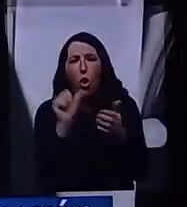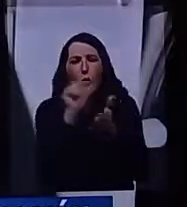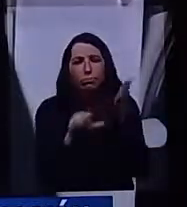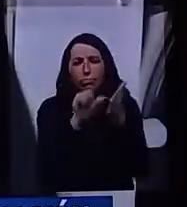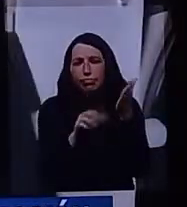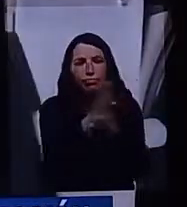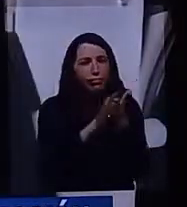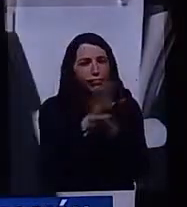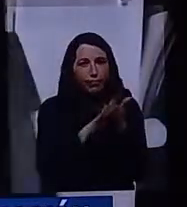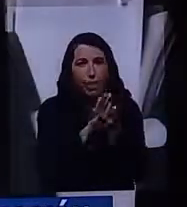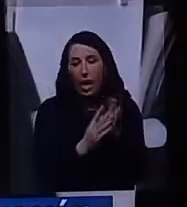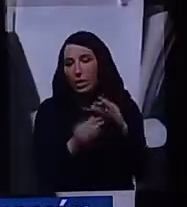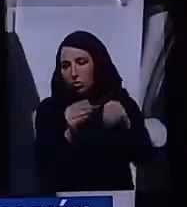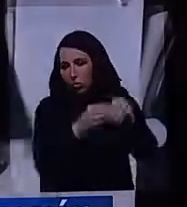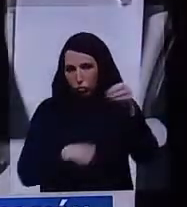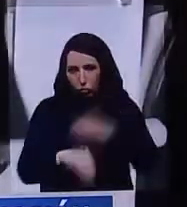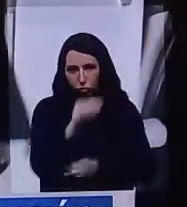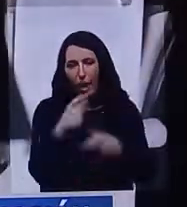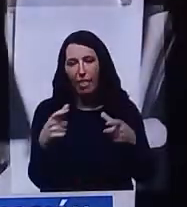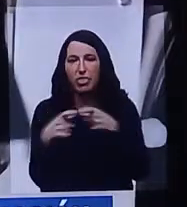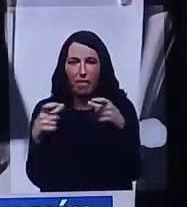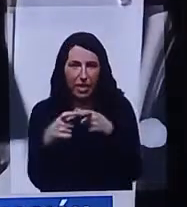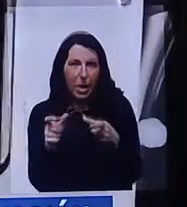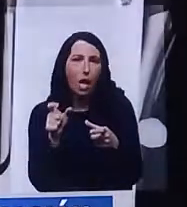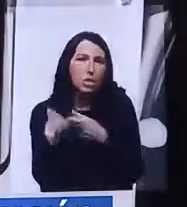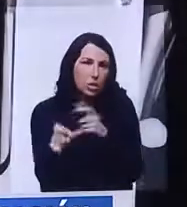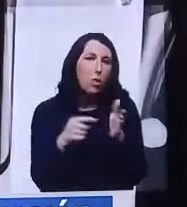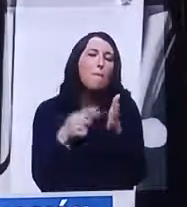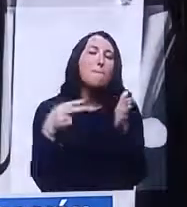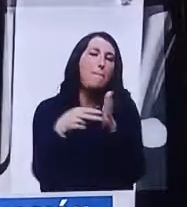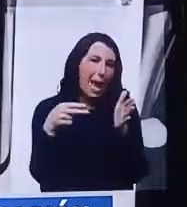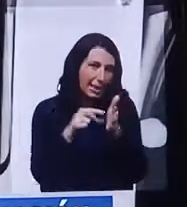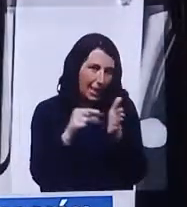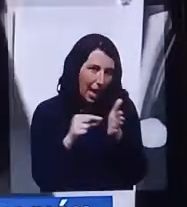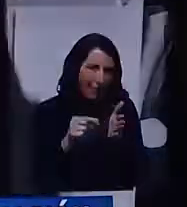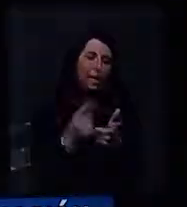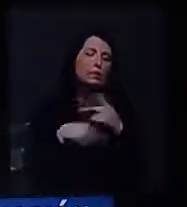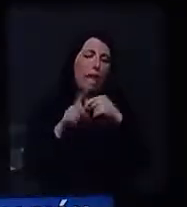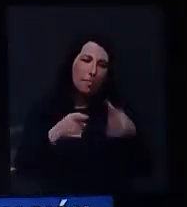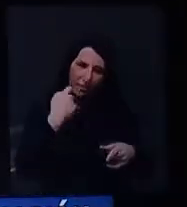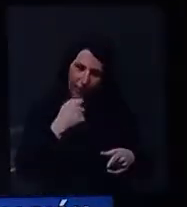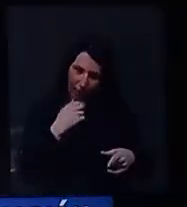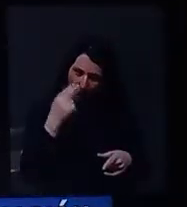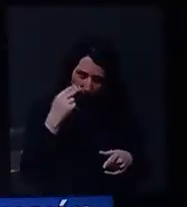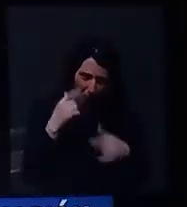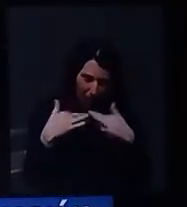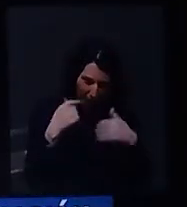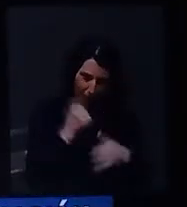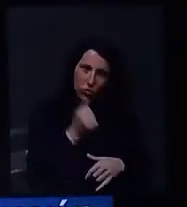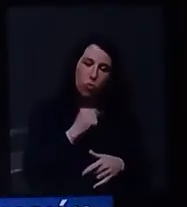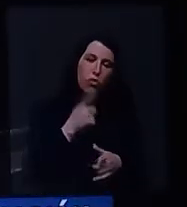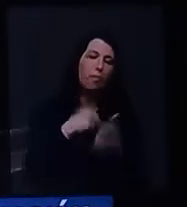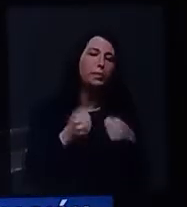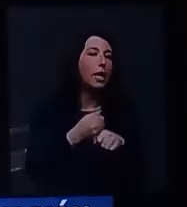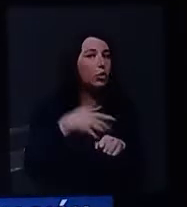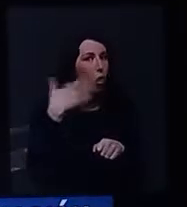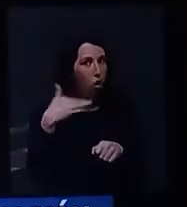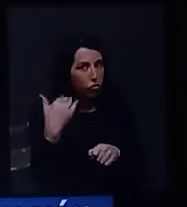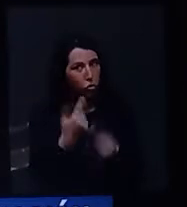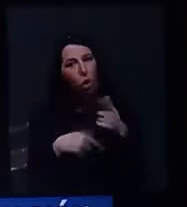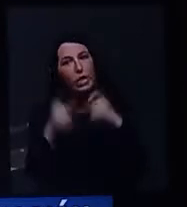almacenamiento tradicionales como los DVDs, discos duros y pendrives. Igual todavía quedan varios problemas por resolver, como el costo y la complejidad del proceso. Pero